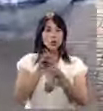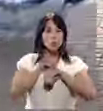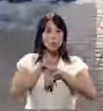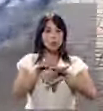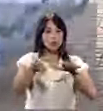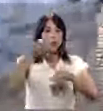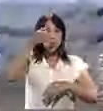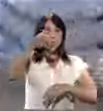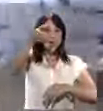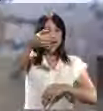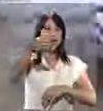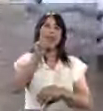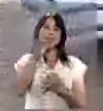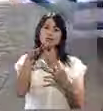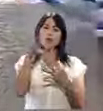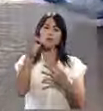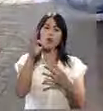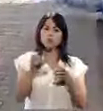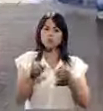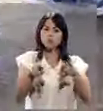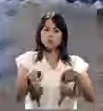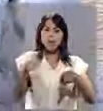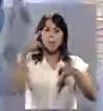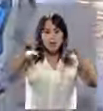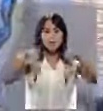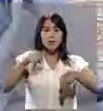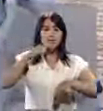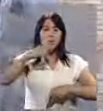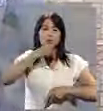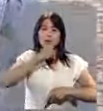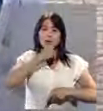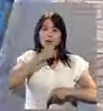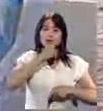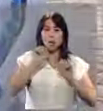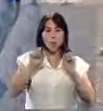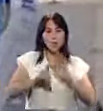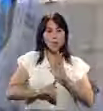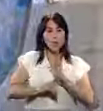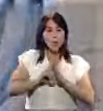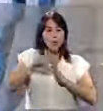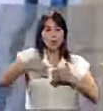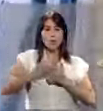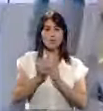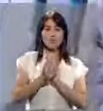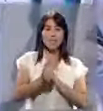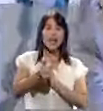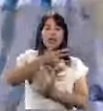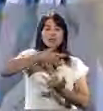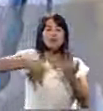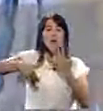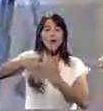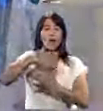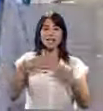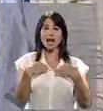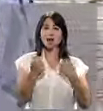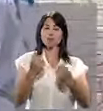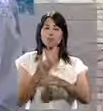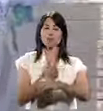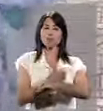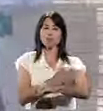proyección cultural son una opción para que los adultos mayores desarrollen nuevas habilidades, socialicen y mejoren su